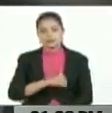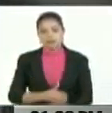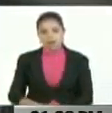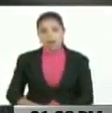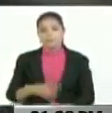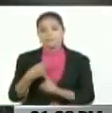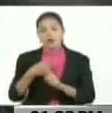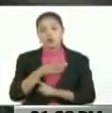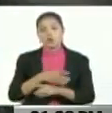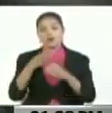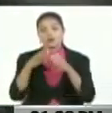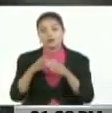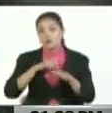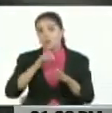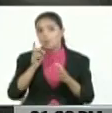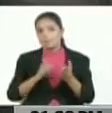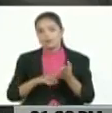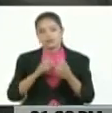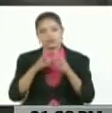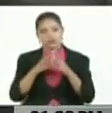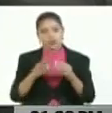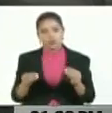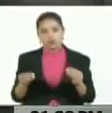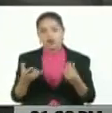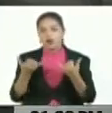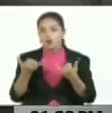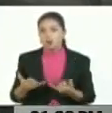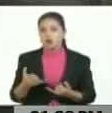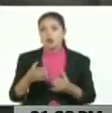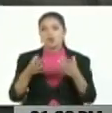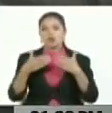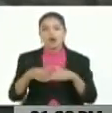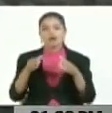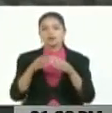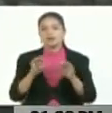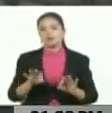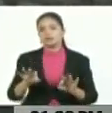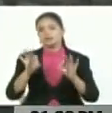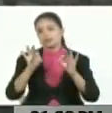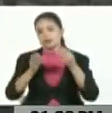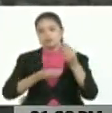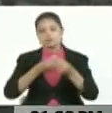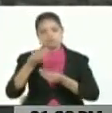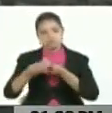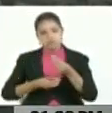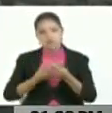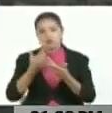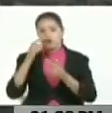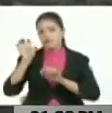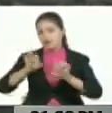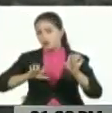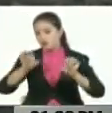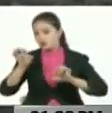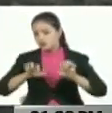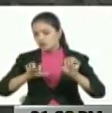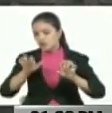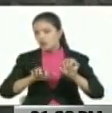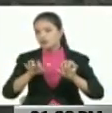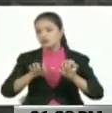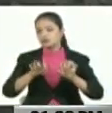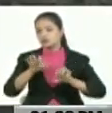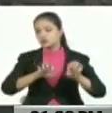un equipo multidisciplinario. Estamos con un equipo especial haciendo todas las evaluaciones de informática